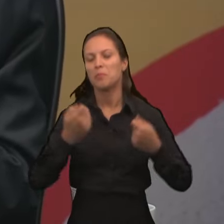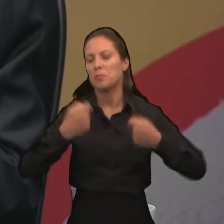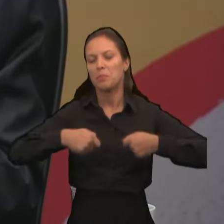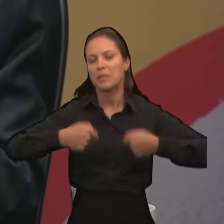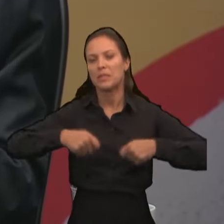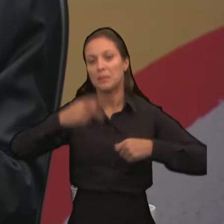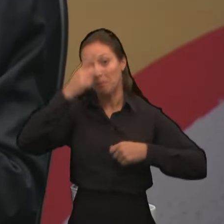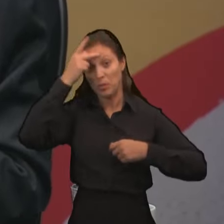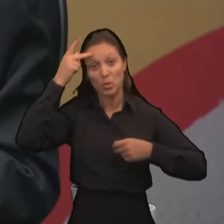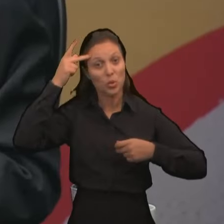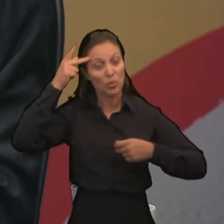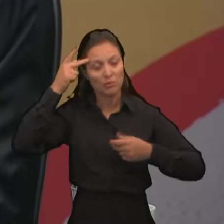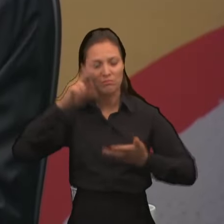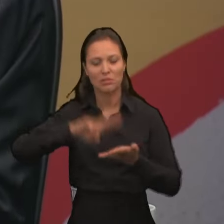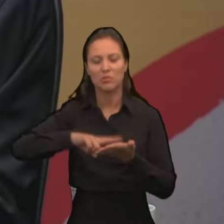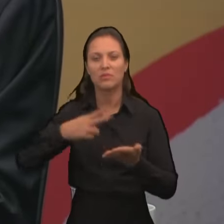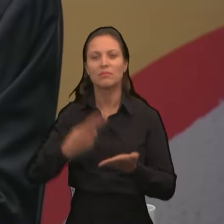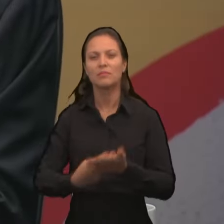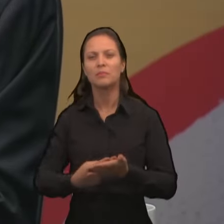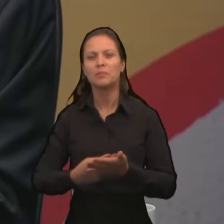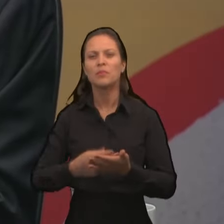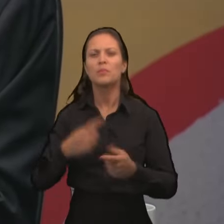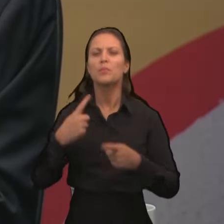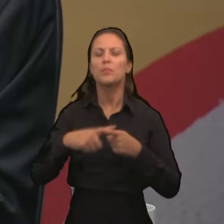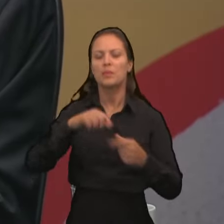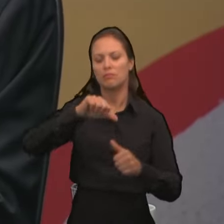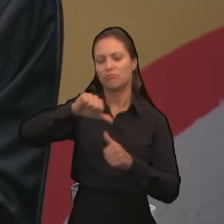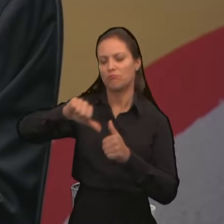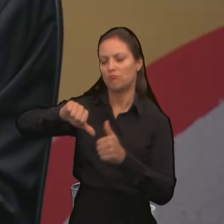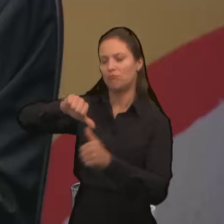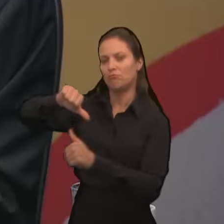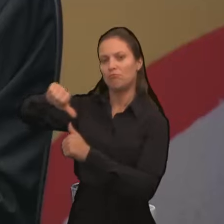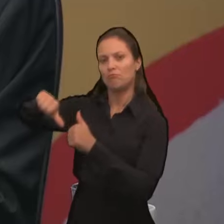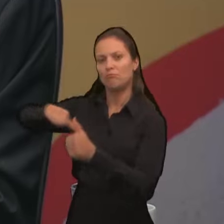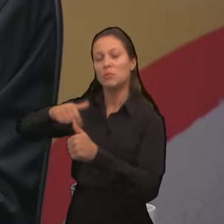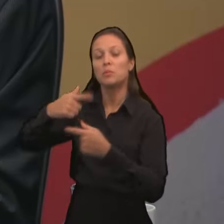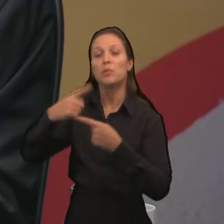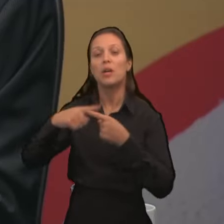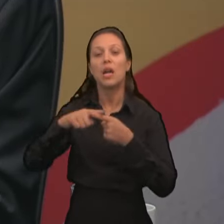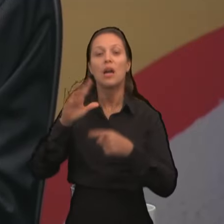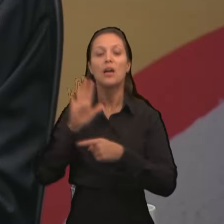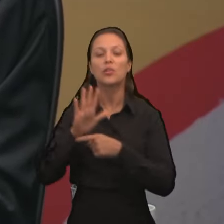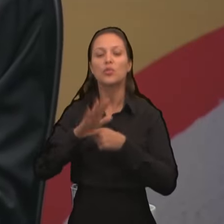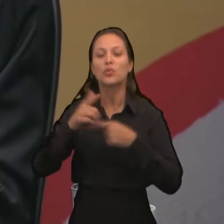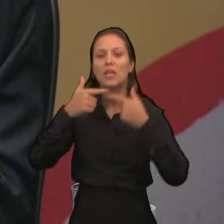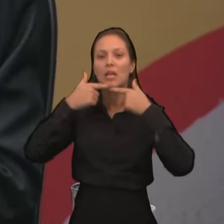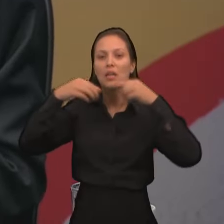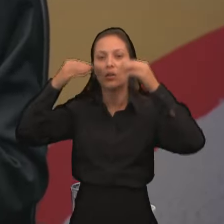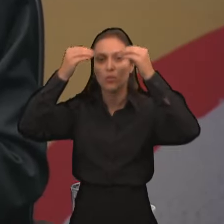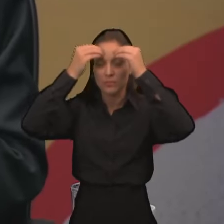de la intervención humana. Por lo tanto, la transformación que esto va a tener en el lenguaje